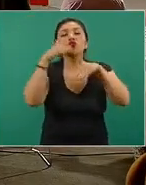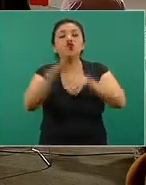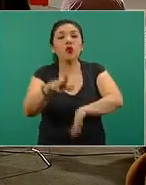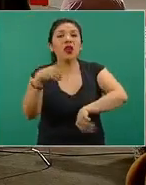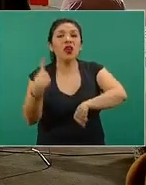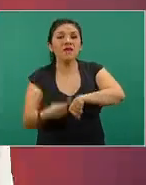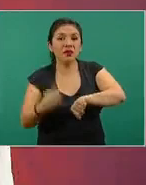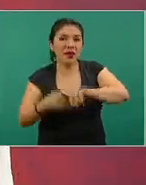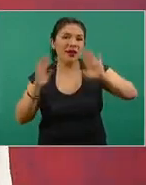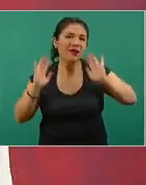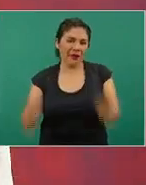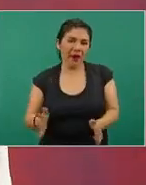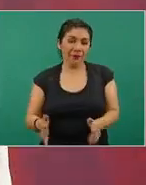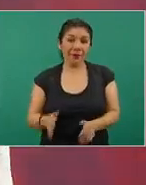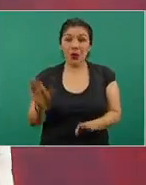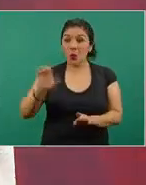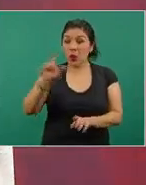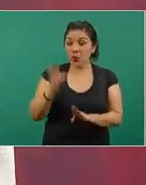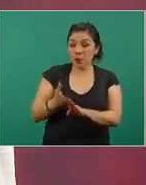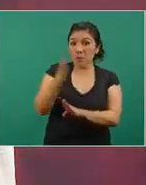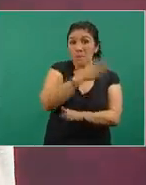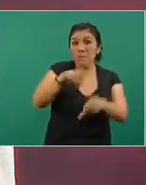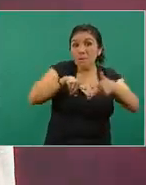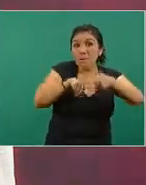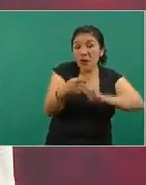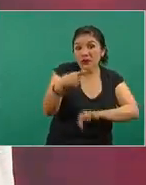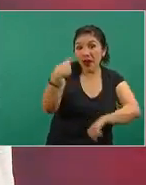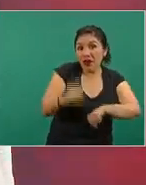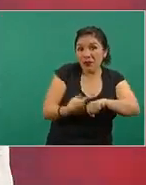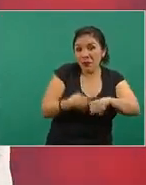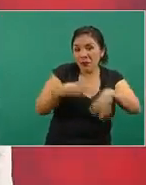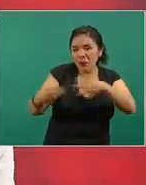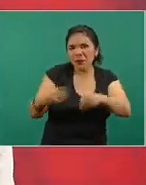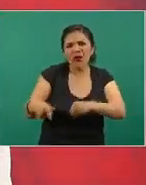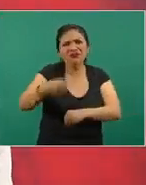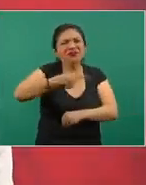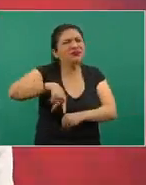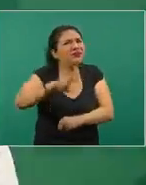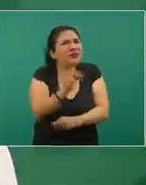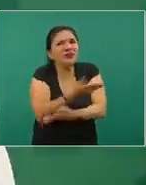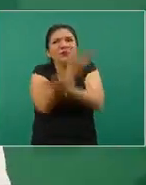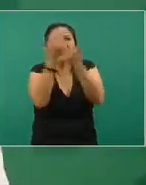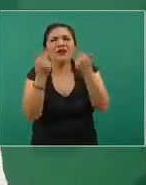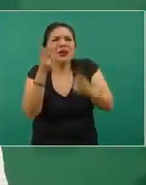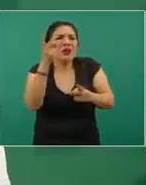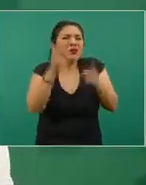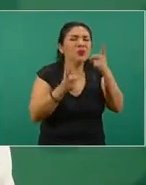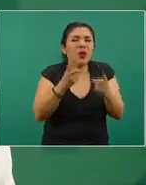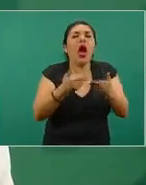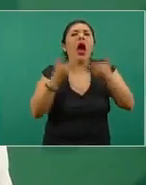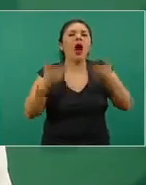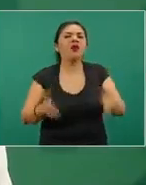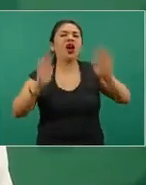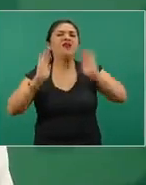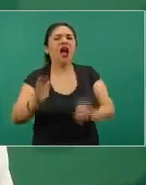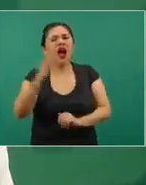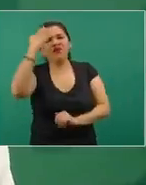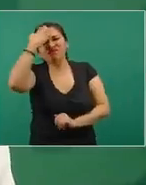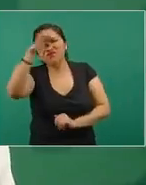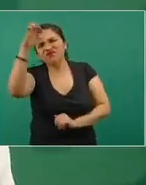enfermedad. Y al inicio de la epidemia no se tenía tanta claridad como sí se tiene ahora de la importancia de